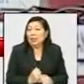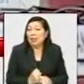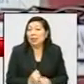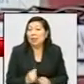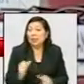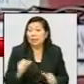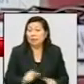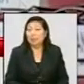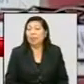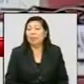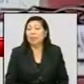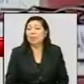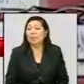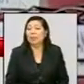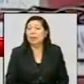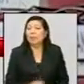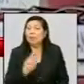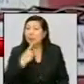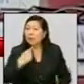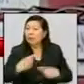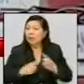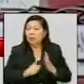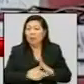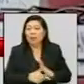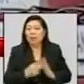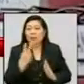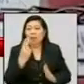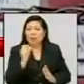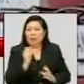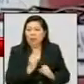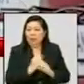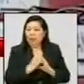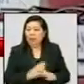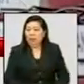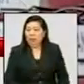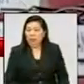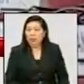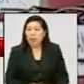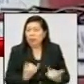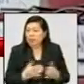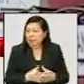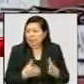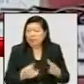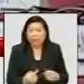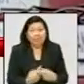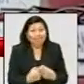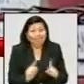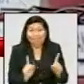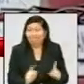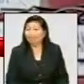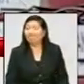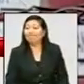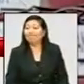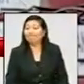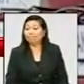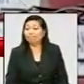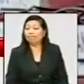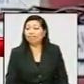quimioterapia, se metaboliza después de 20 días. Es una gran diferencia porque,